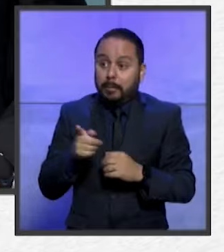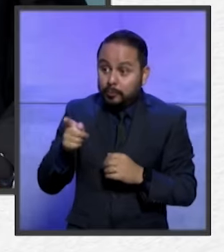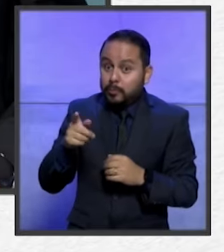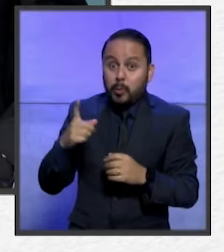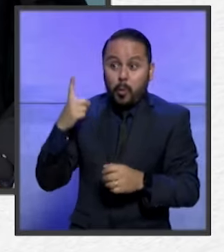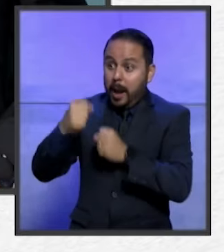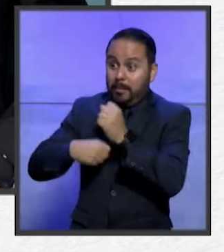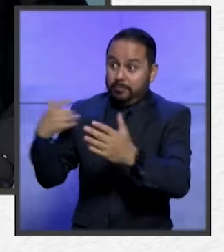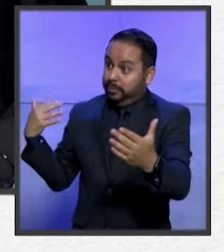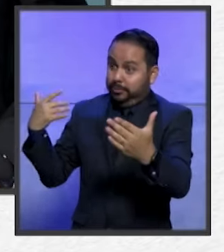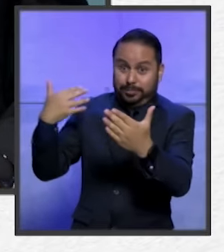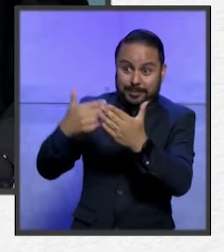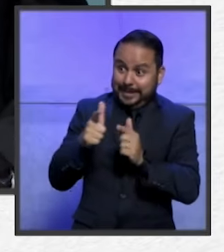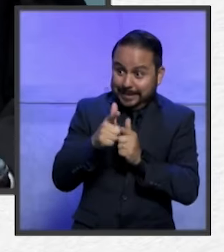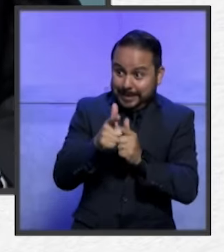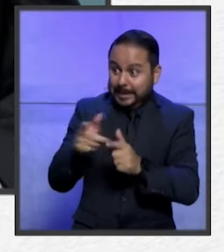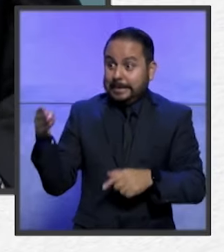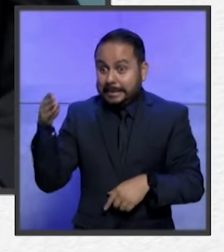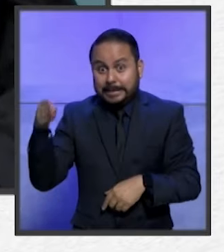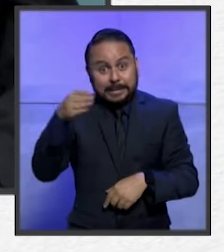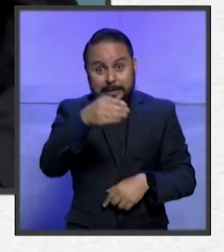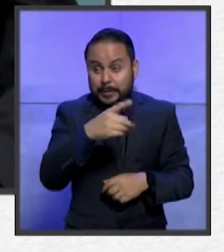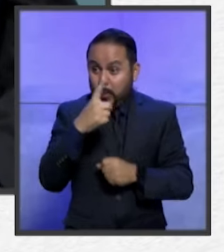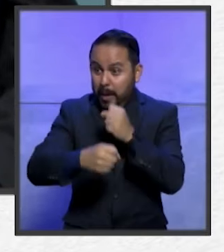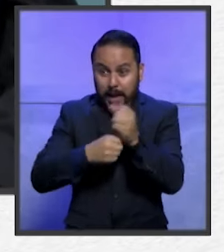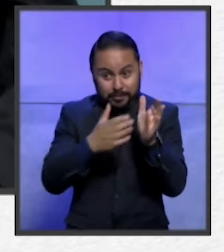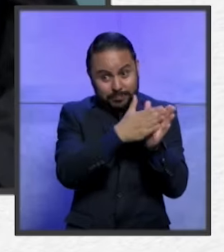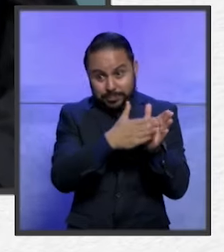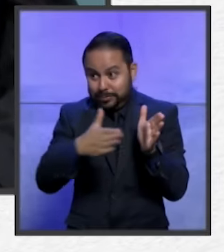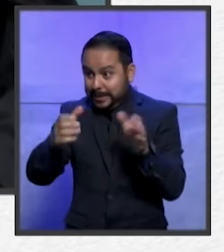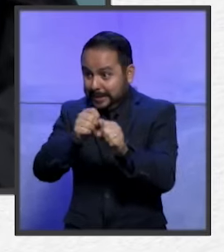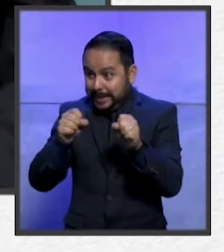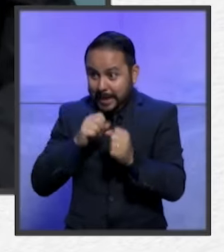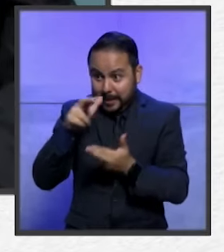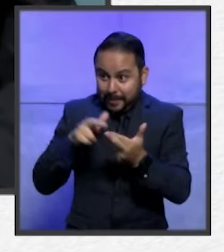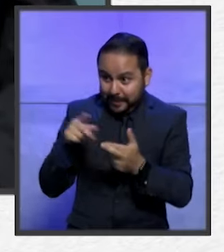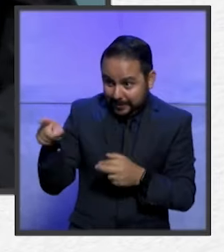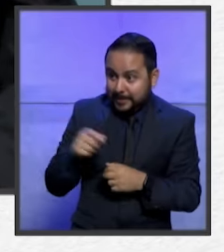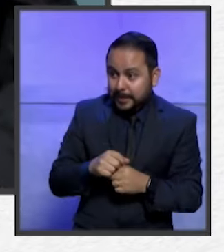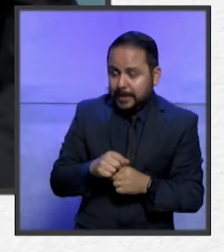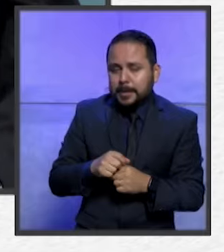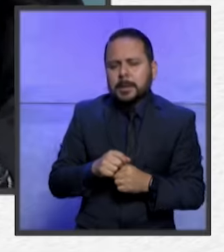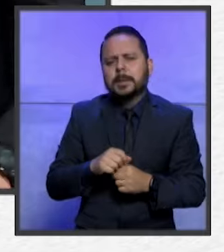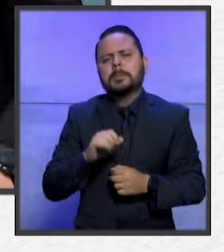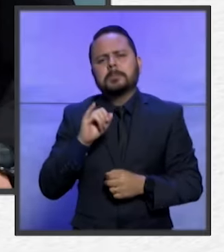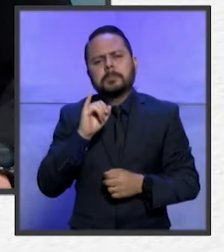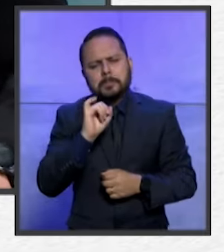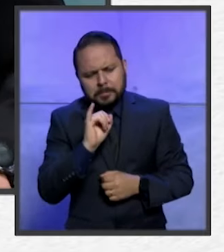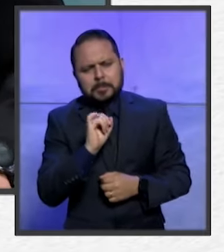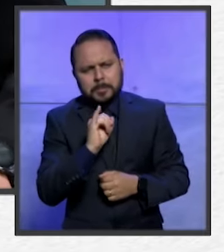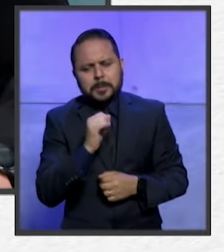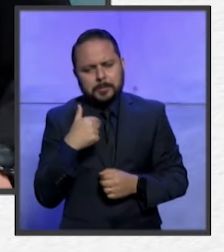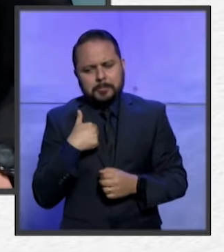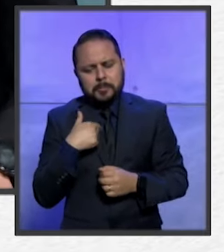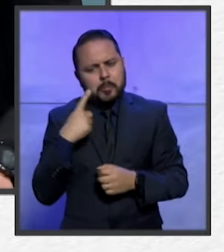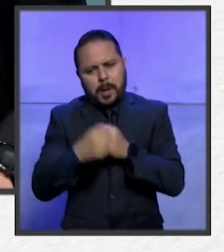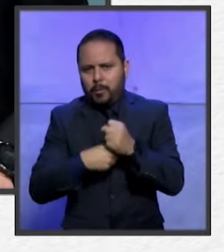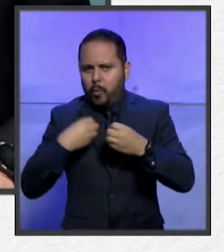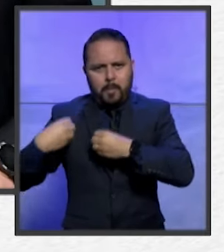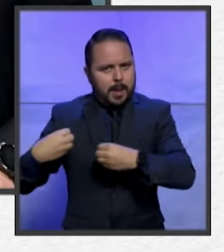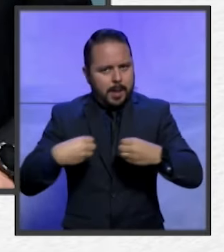el año Entonces estás trabajando porque estás con las visitas todo el año en las salas regionales Sí y Y esto no significa